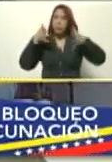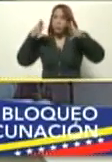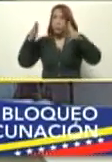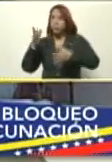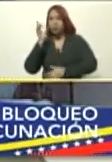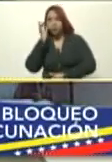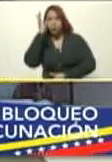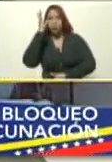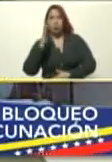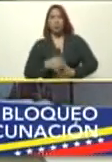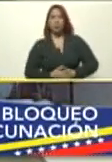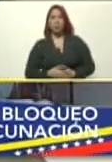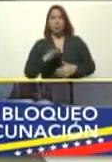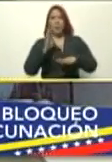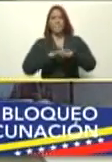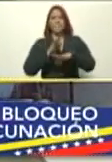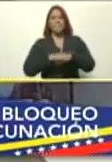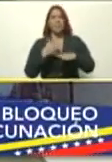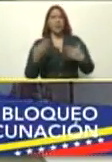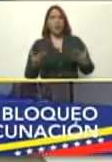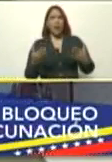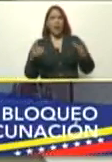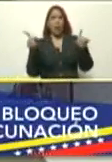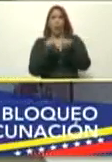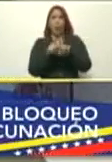creando. ¿Por qué no es así en Estados Unidos,